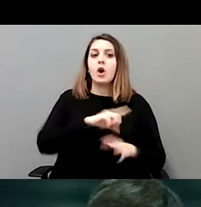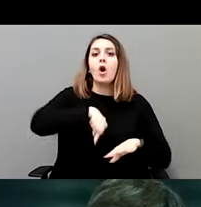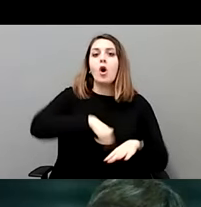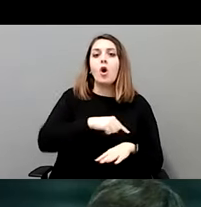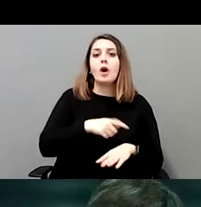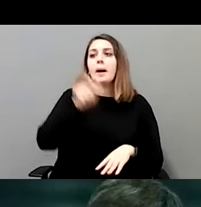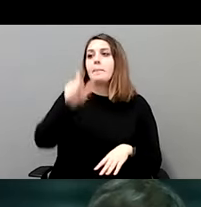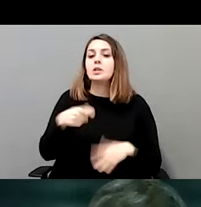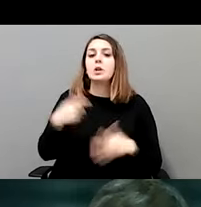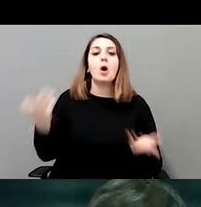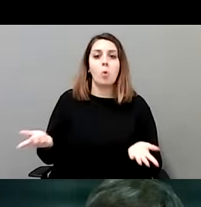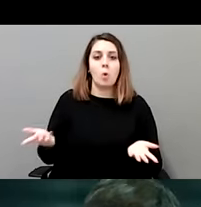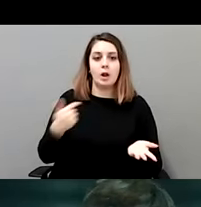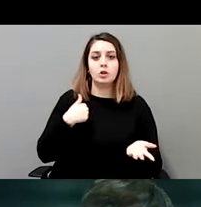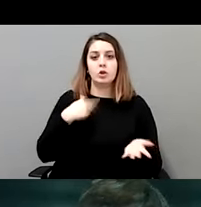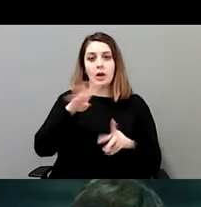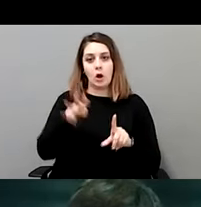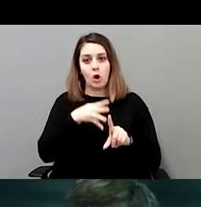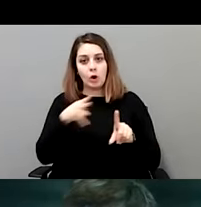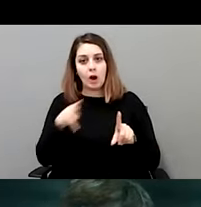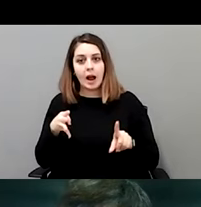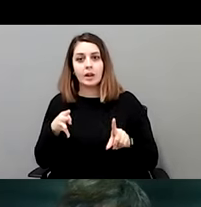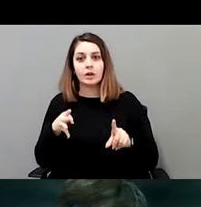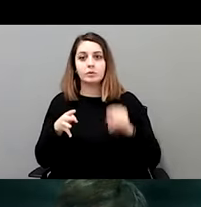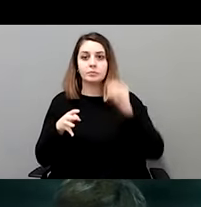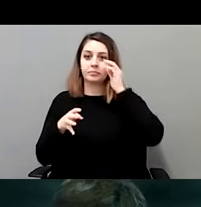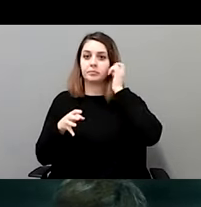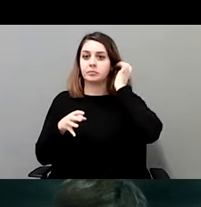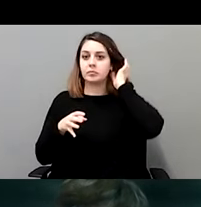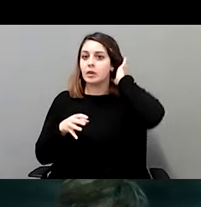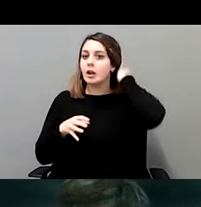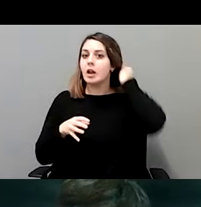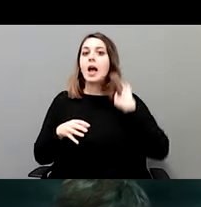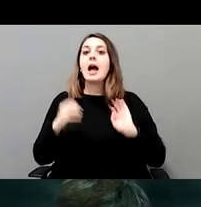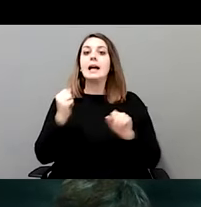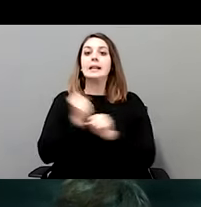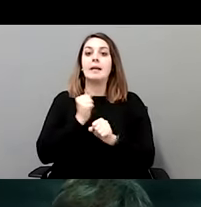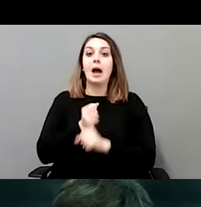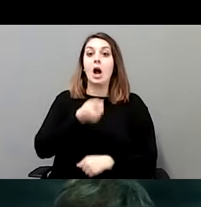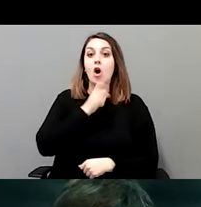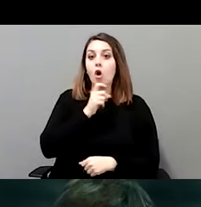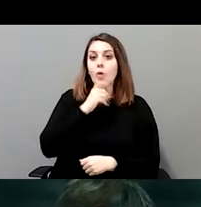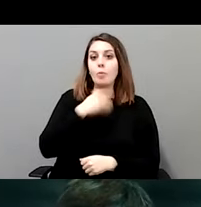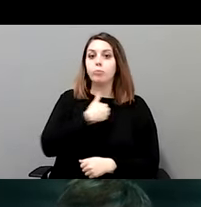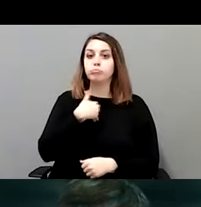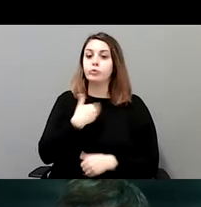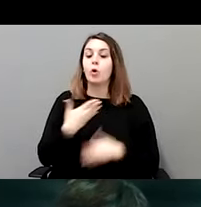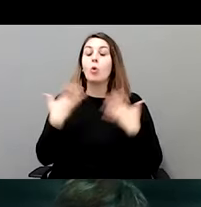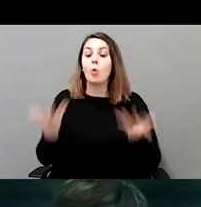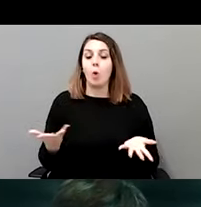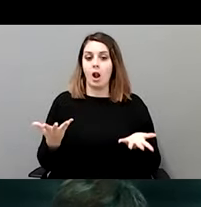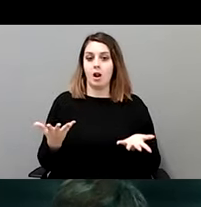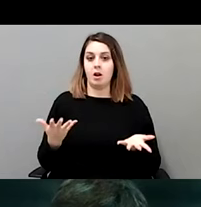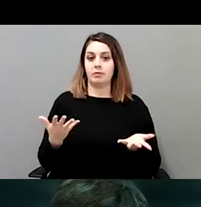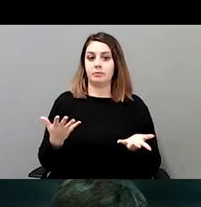persona venga, el horario, cómo quiero que trabaje, qué es lo que tiene que hacer,